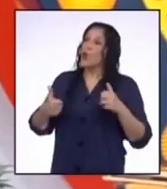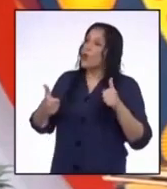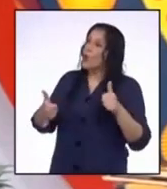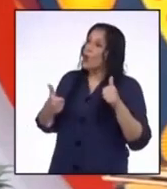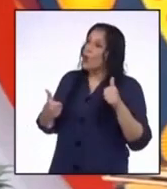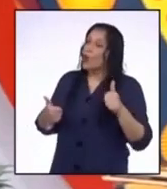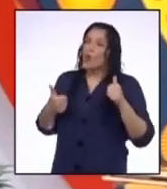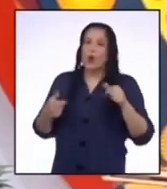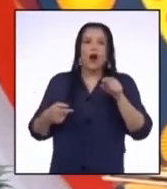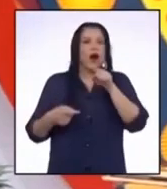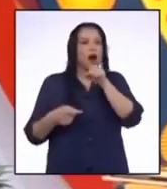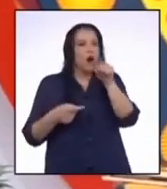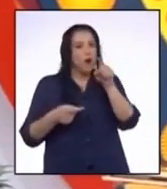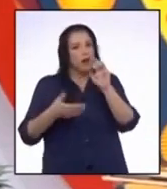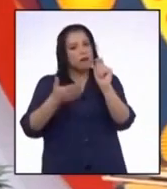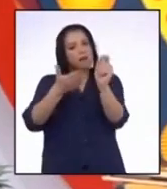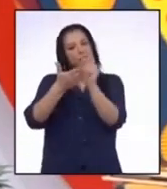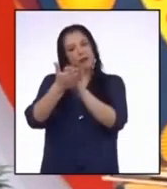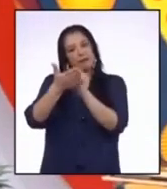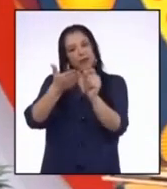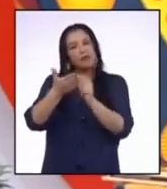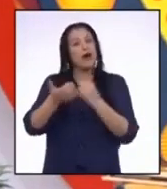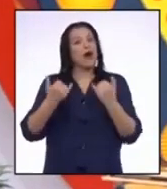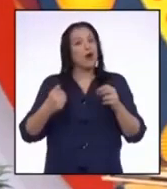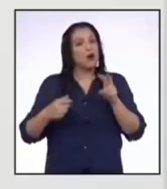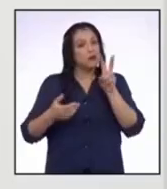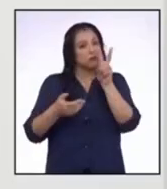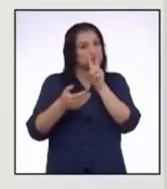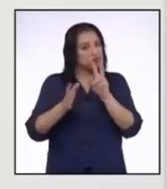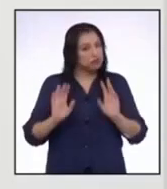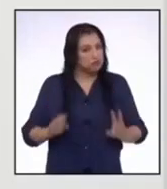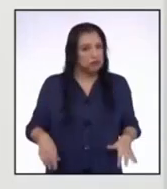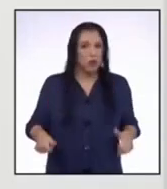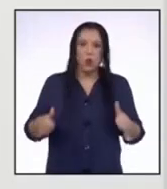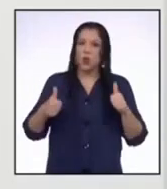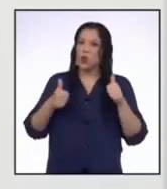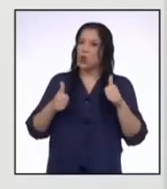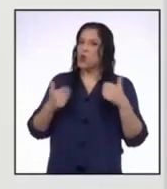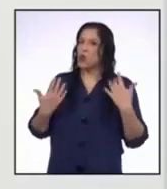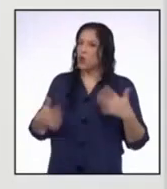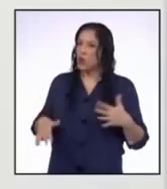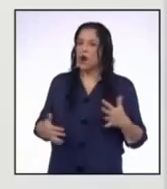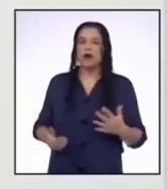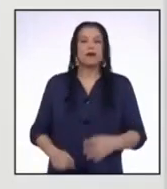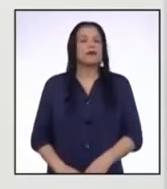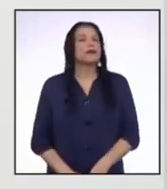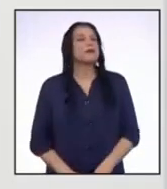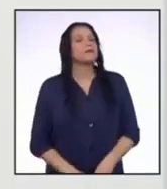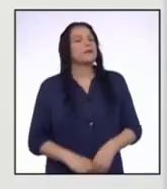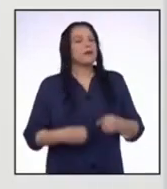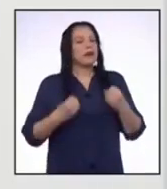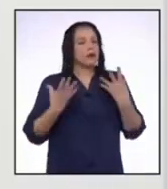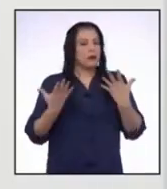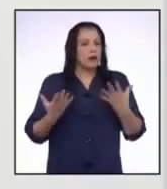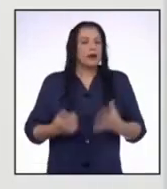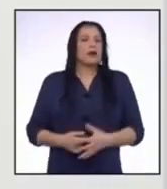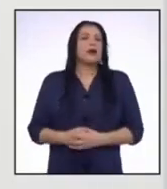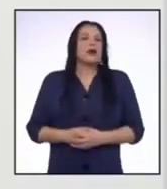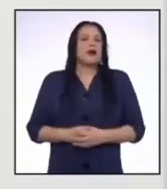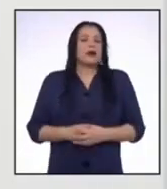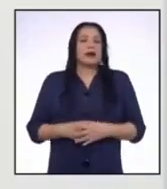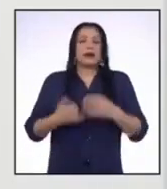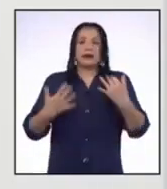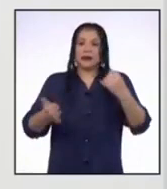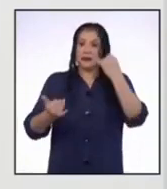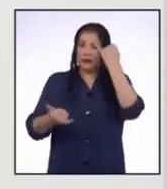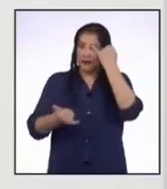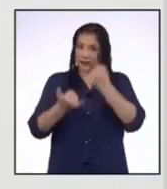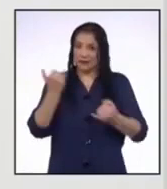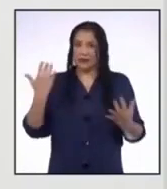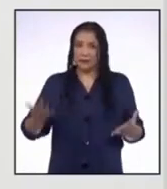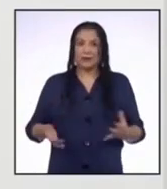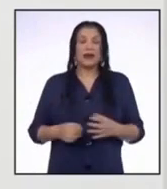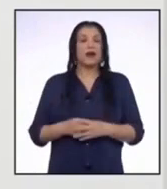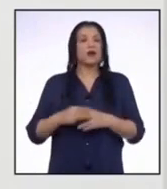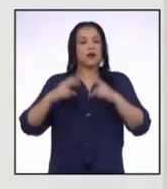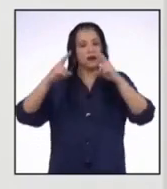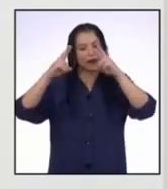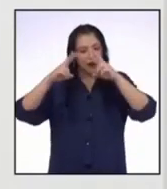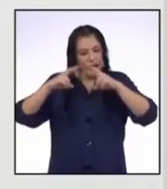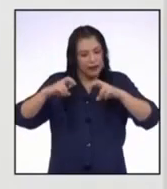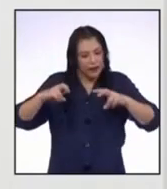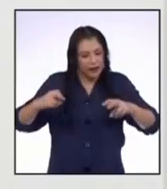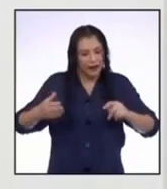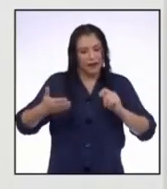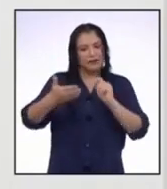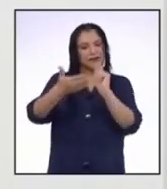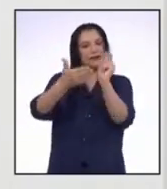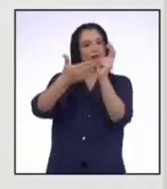la persona que escribió un texto que hemos analizado antes. Sin duda. Bueno, hemos terminado con nuestro